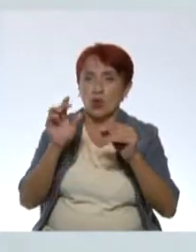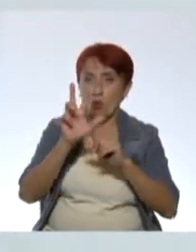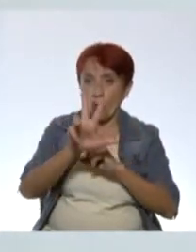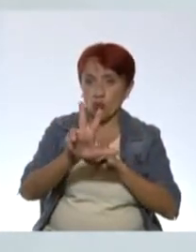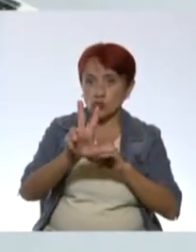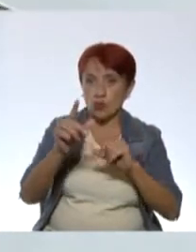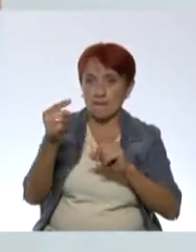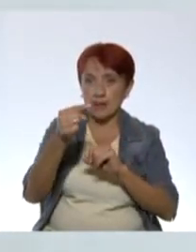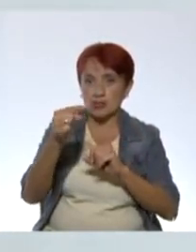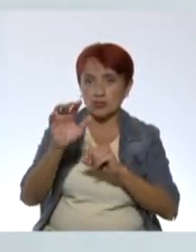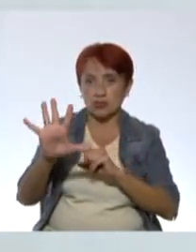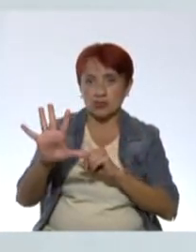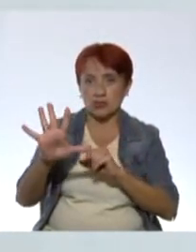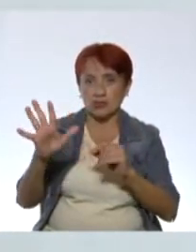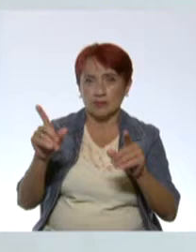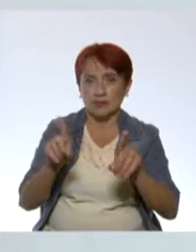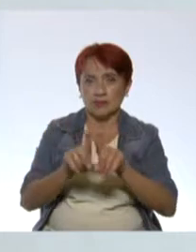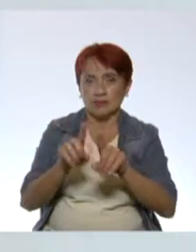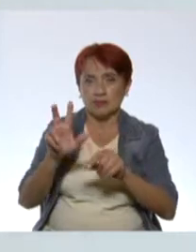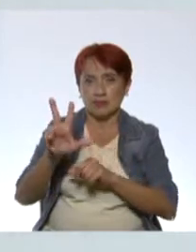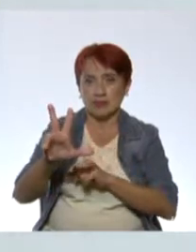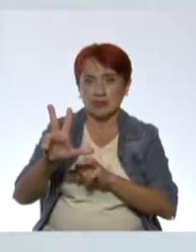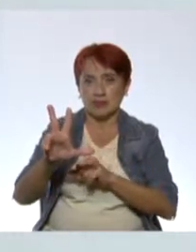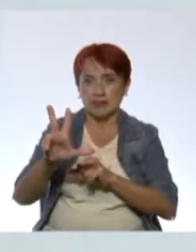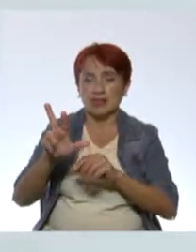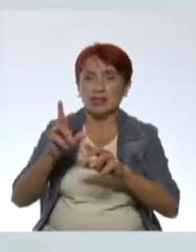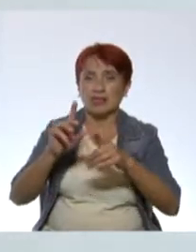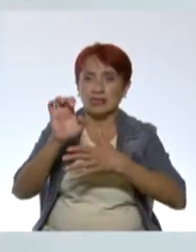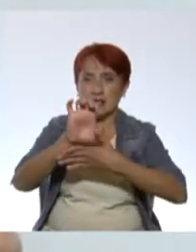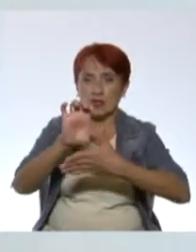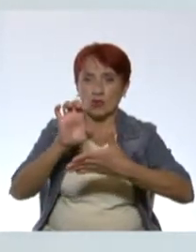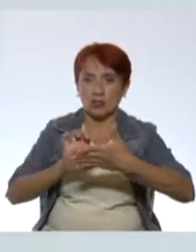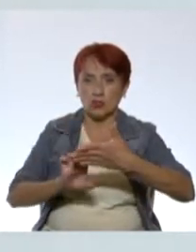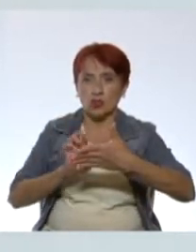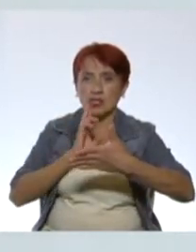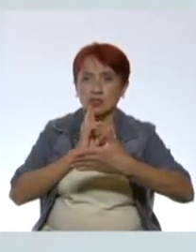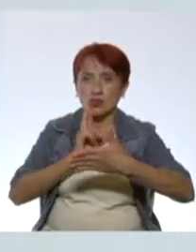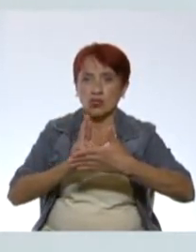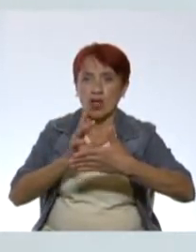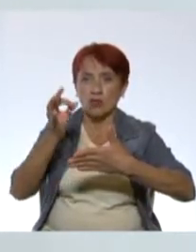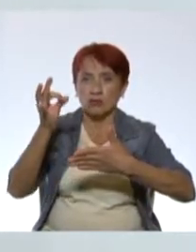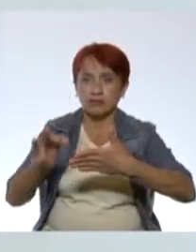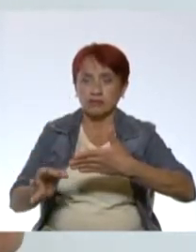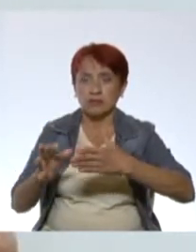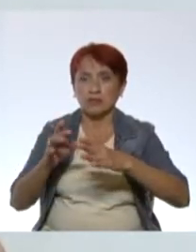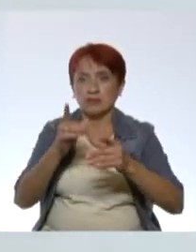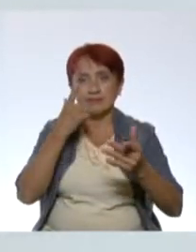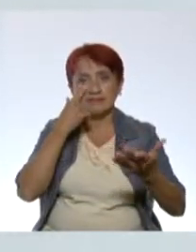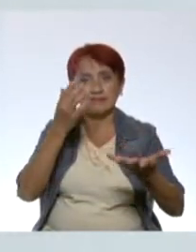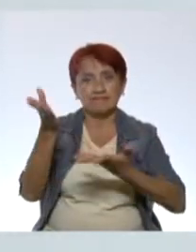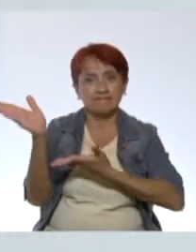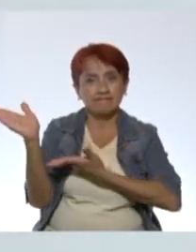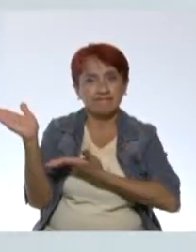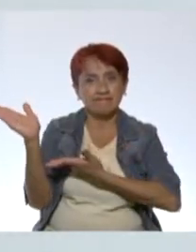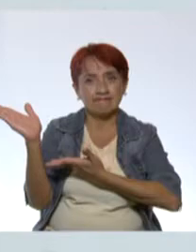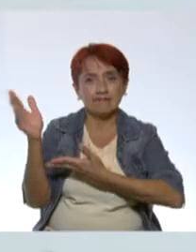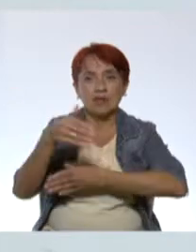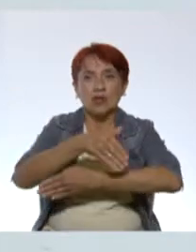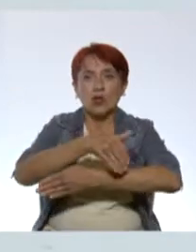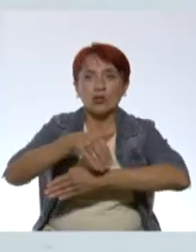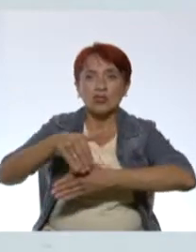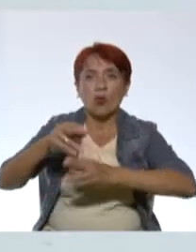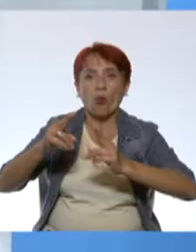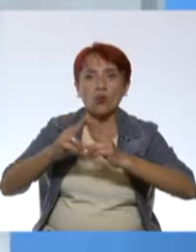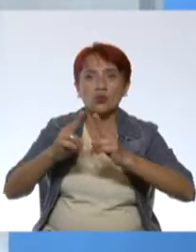y si a 8 le quito 5 me da 3. Y esta sería la ecuación de nuestra recta